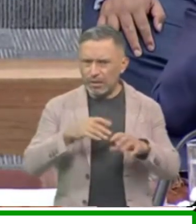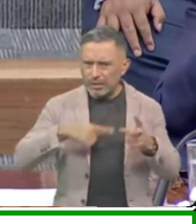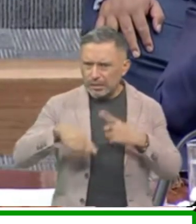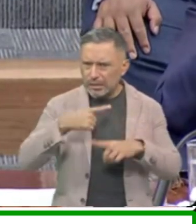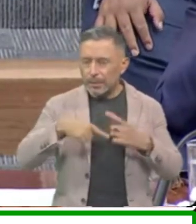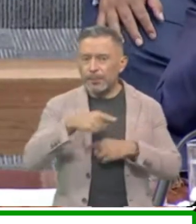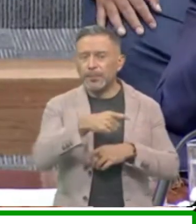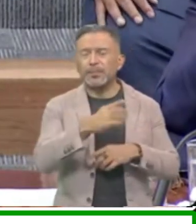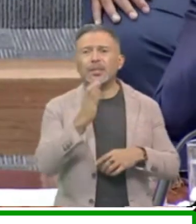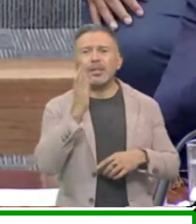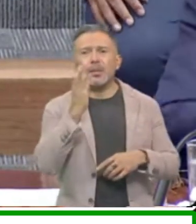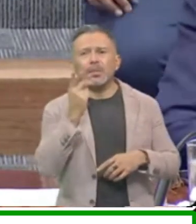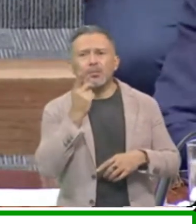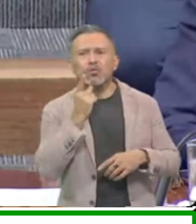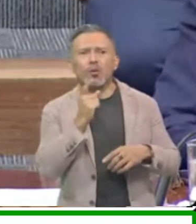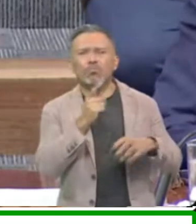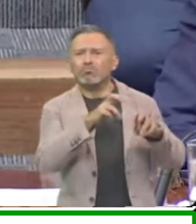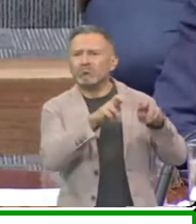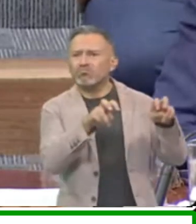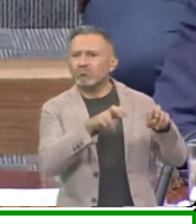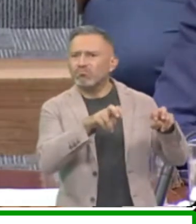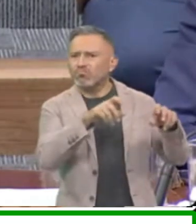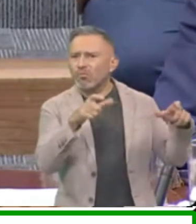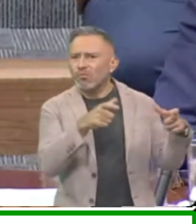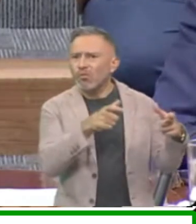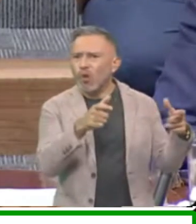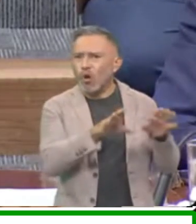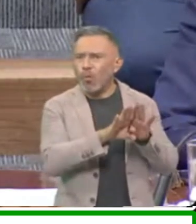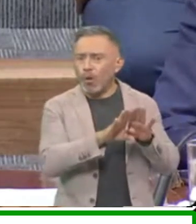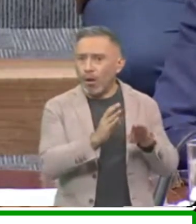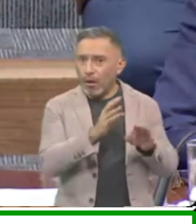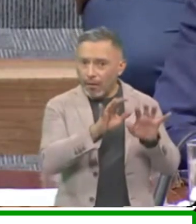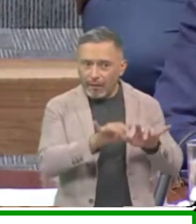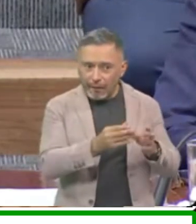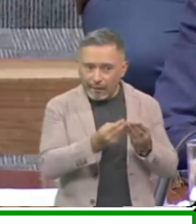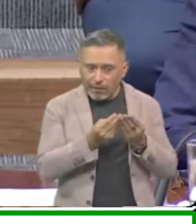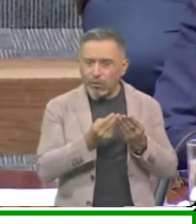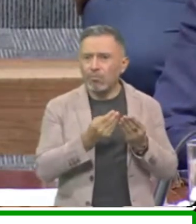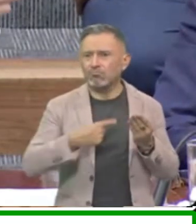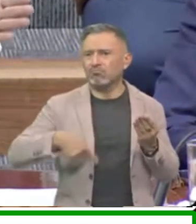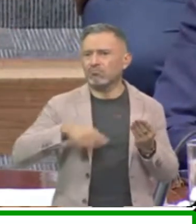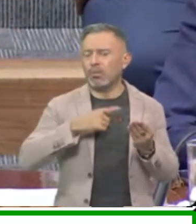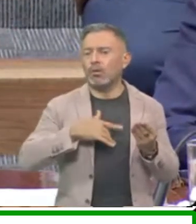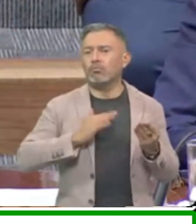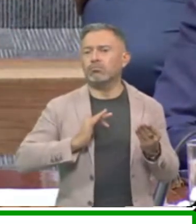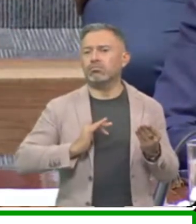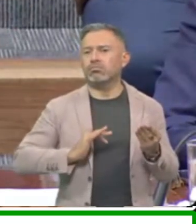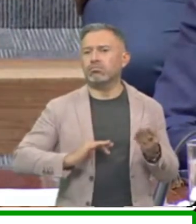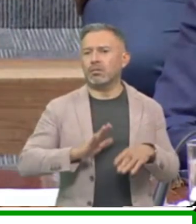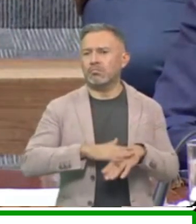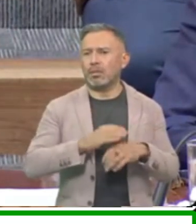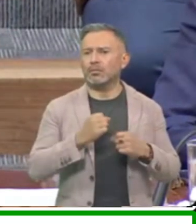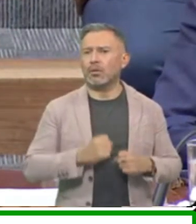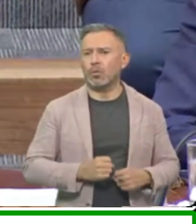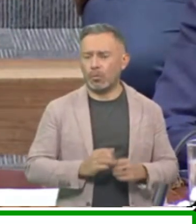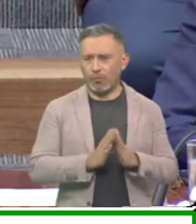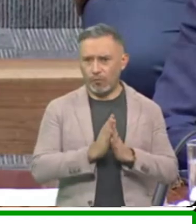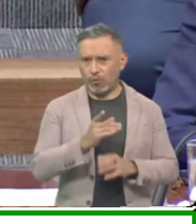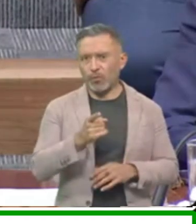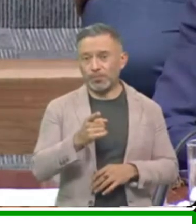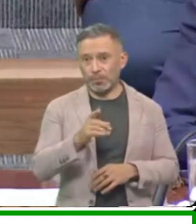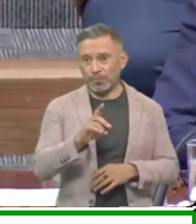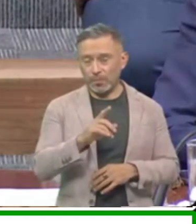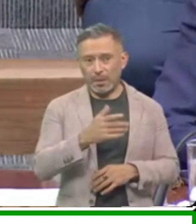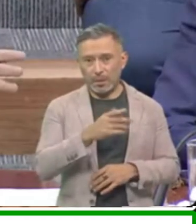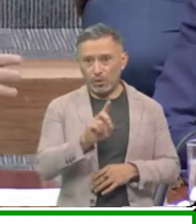Cámara de Diputados y otra vez, regreso a eso nos dará certeza a todos. Entonces, Presidenta, insistirle que esto pueda entregárnoslo antes del